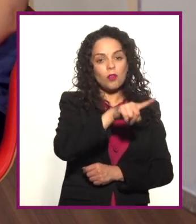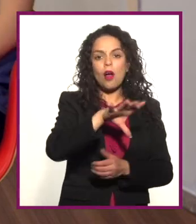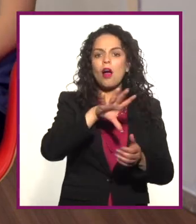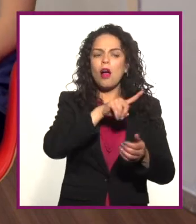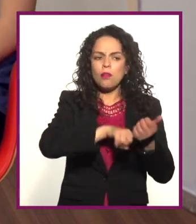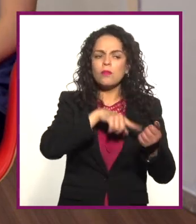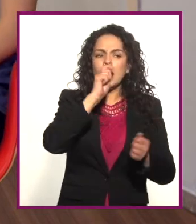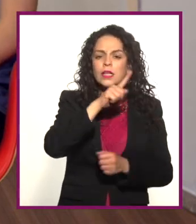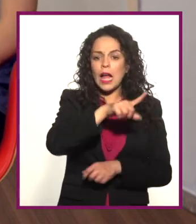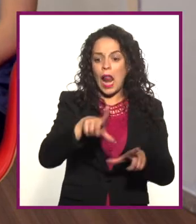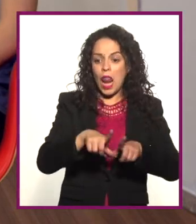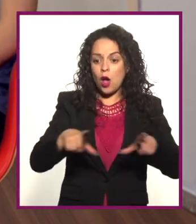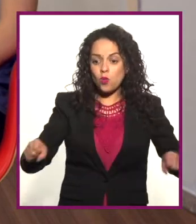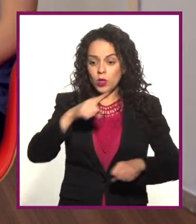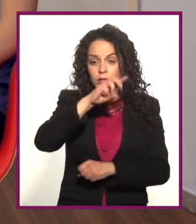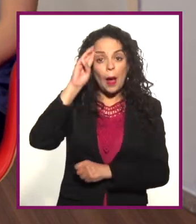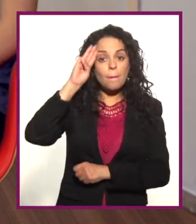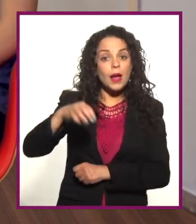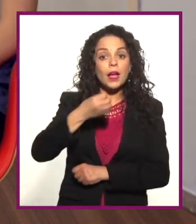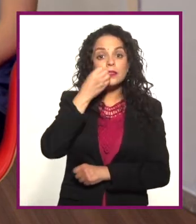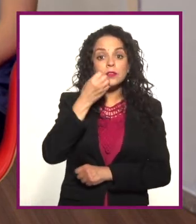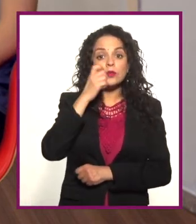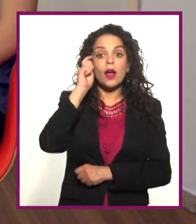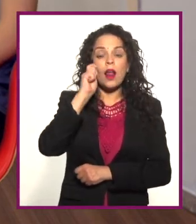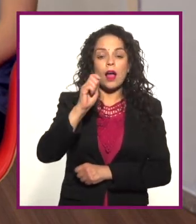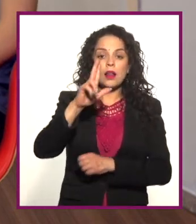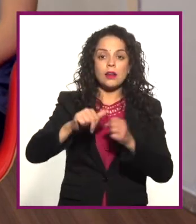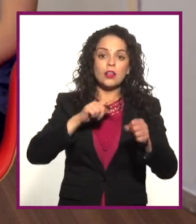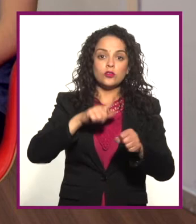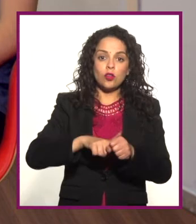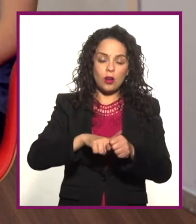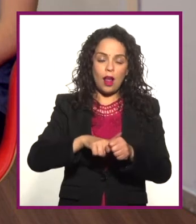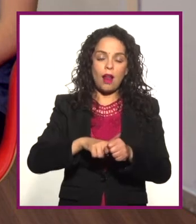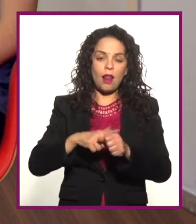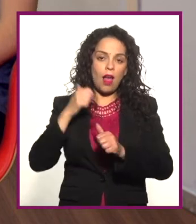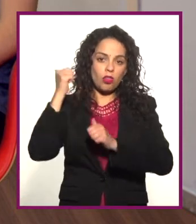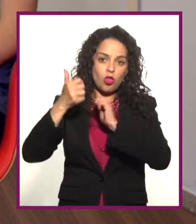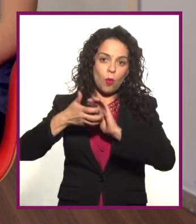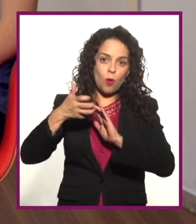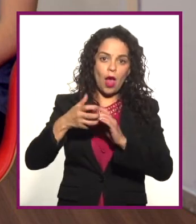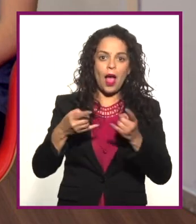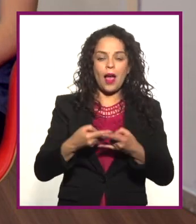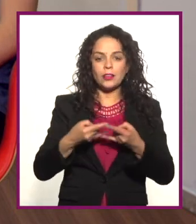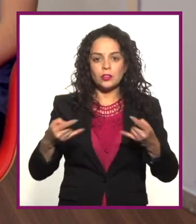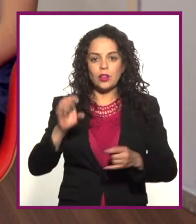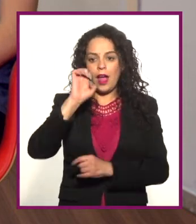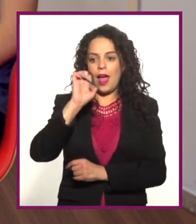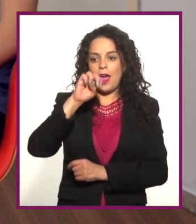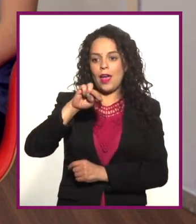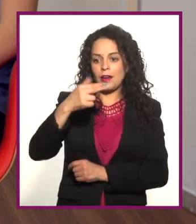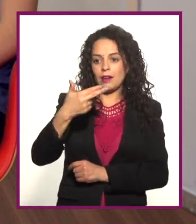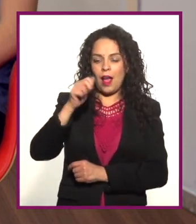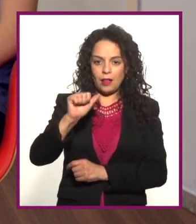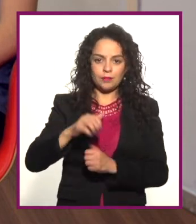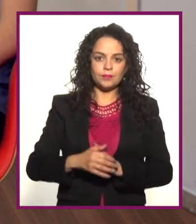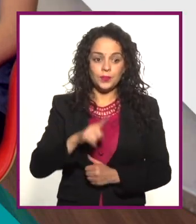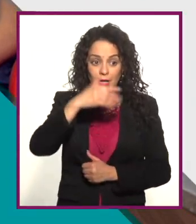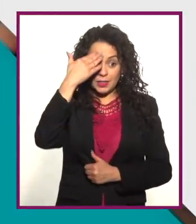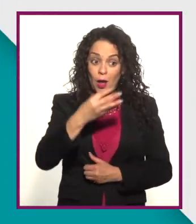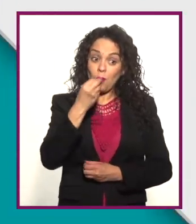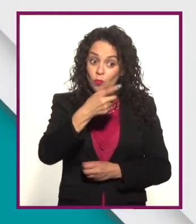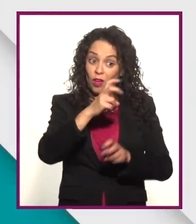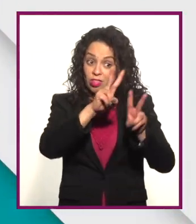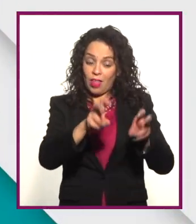Garrido? Él cuenta con una maestría en lingüística por parte de la Escuela Nacional de Antropología e Historia y seguro sabe mucho del